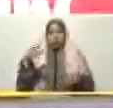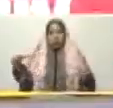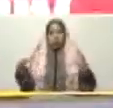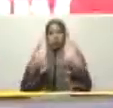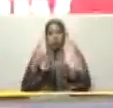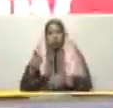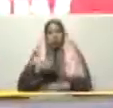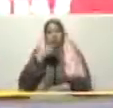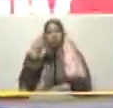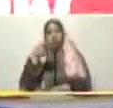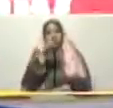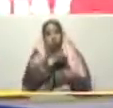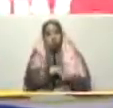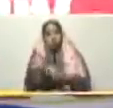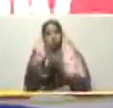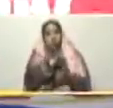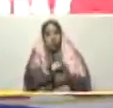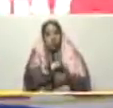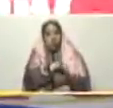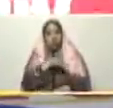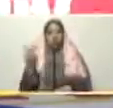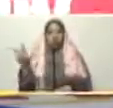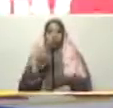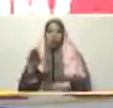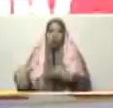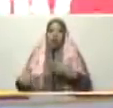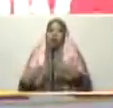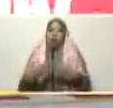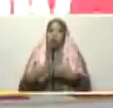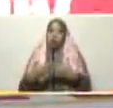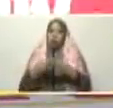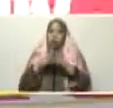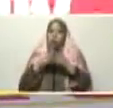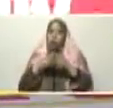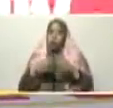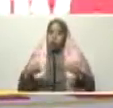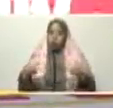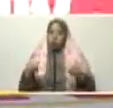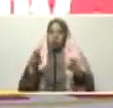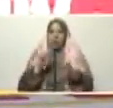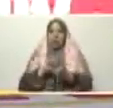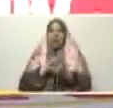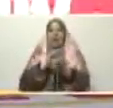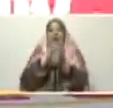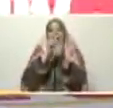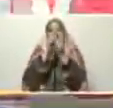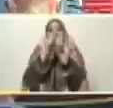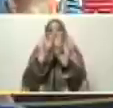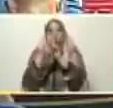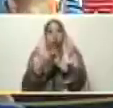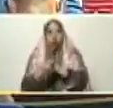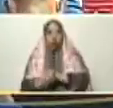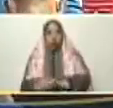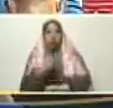socialista unido de venezuela a todo nivel renovación y simplificación